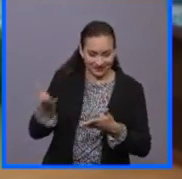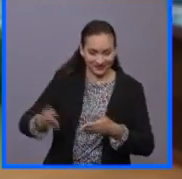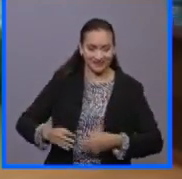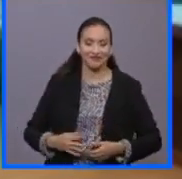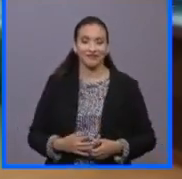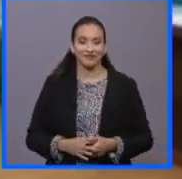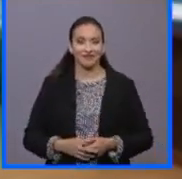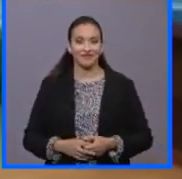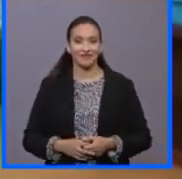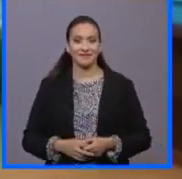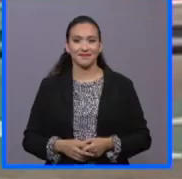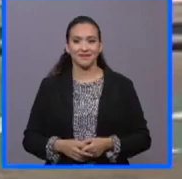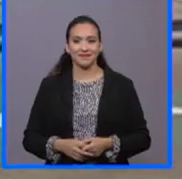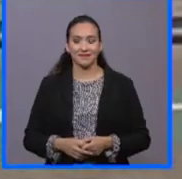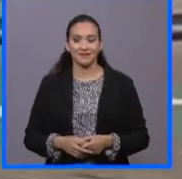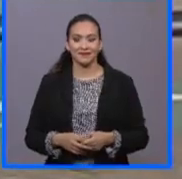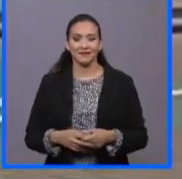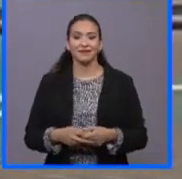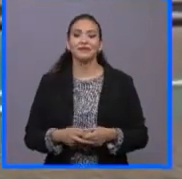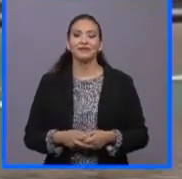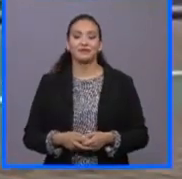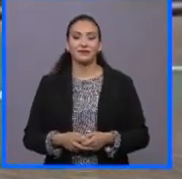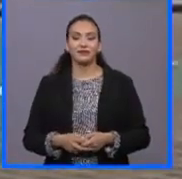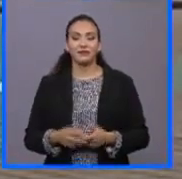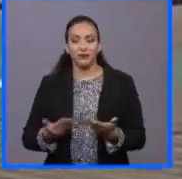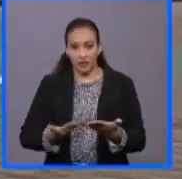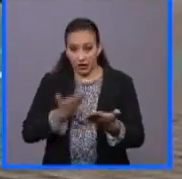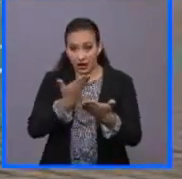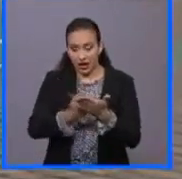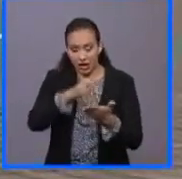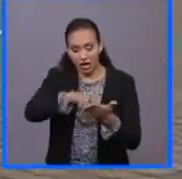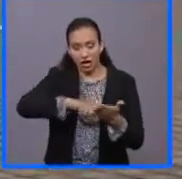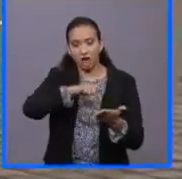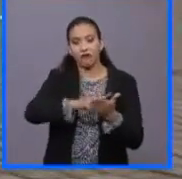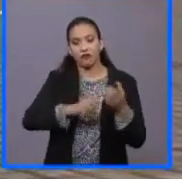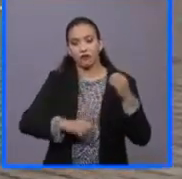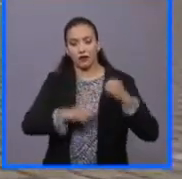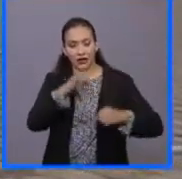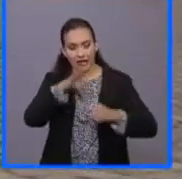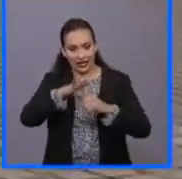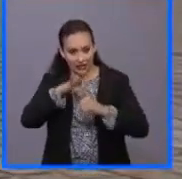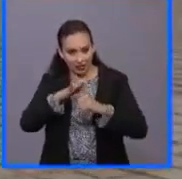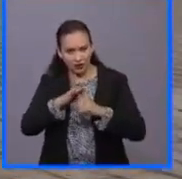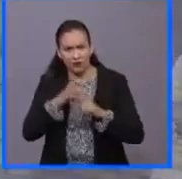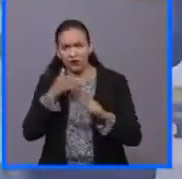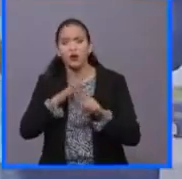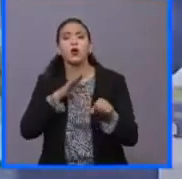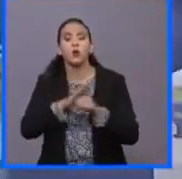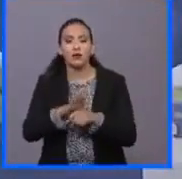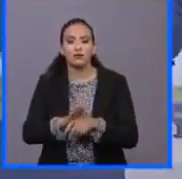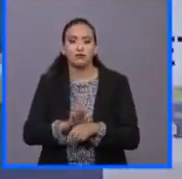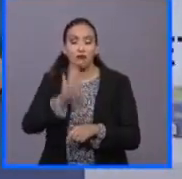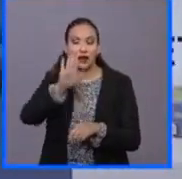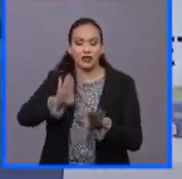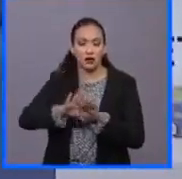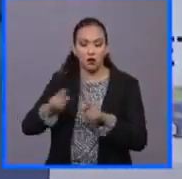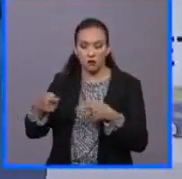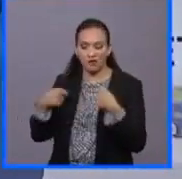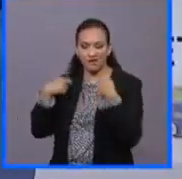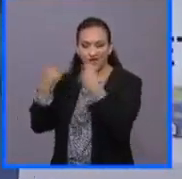sus conclusiones. La iniciativa de reforma electoral pretende centralizar el poder político en